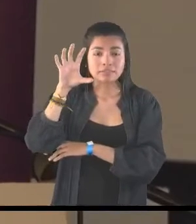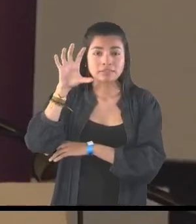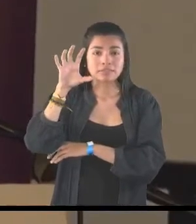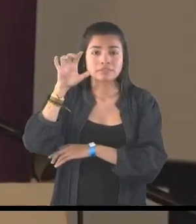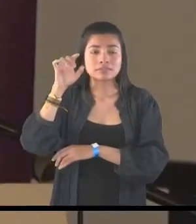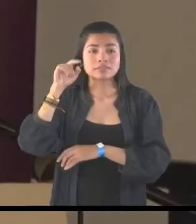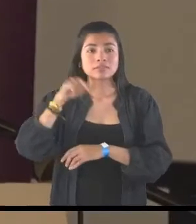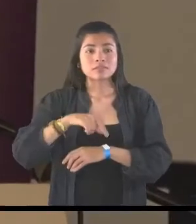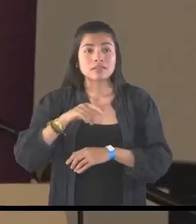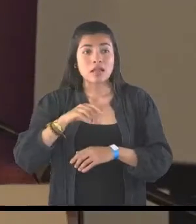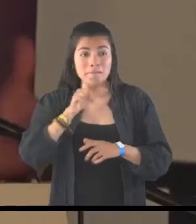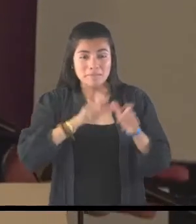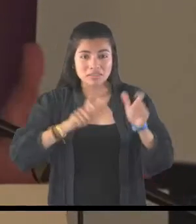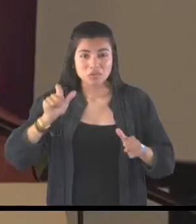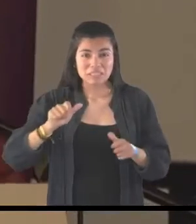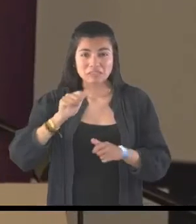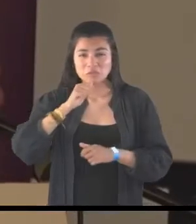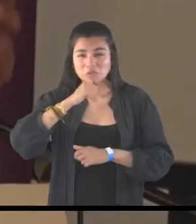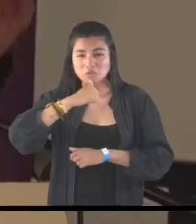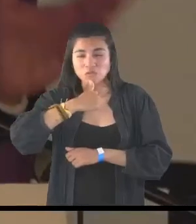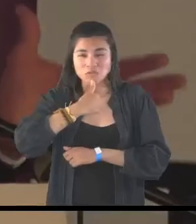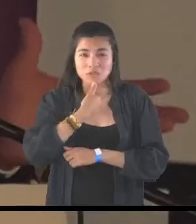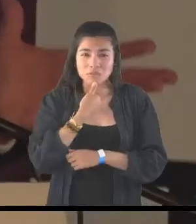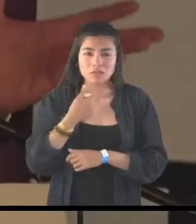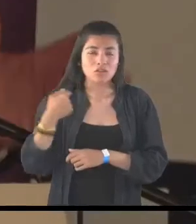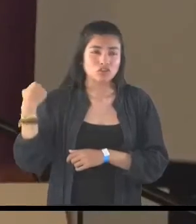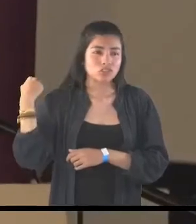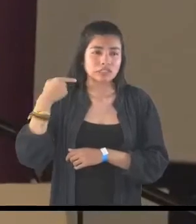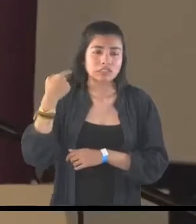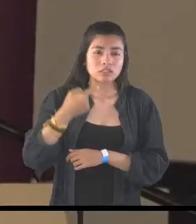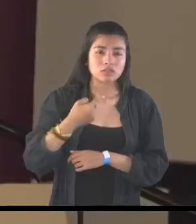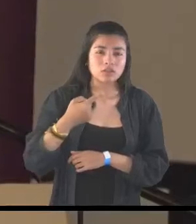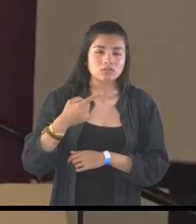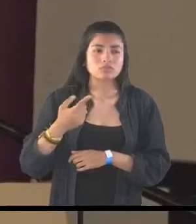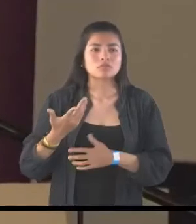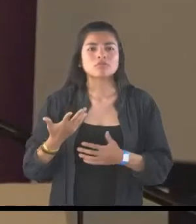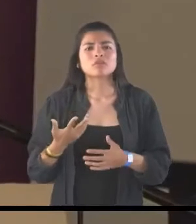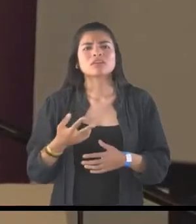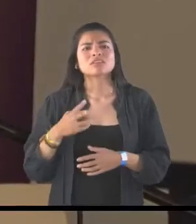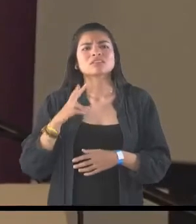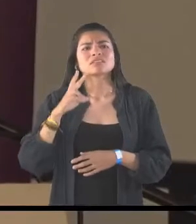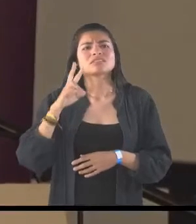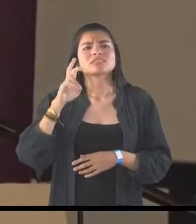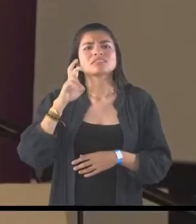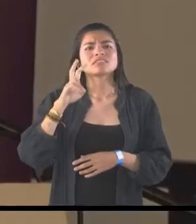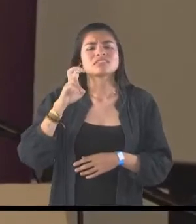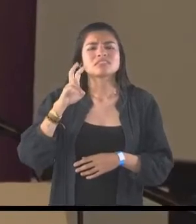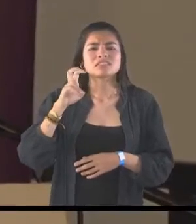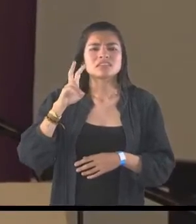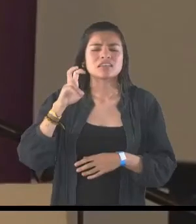sufrido por siglos y hace 7 décadas que empezó esta última oleada de violencia, es